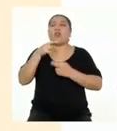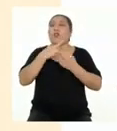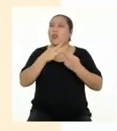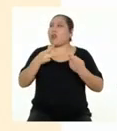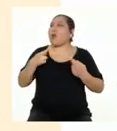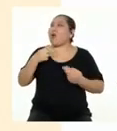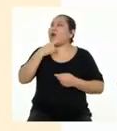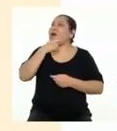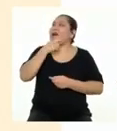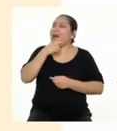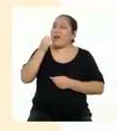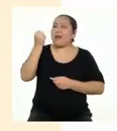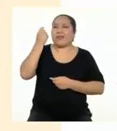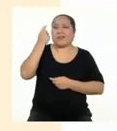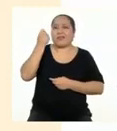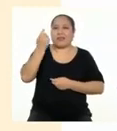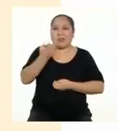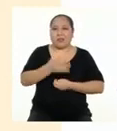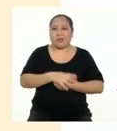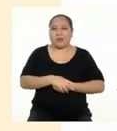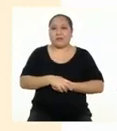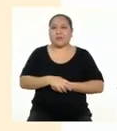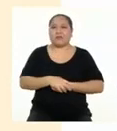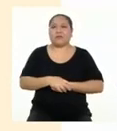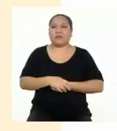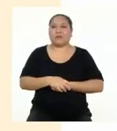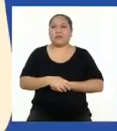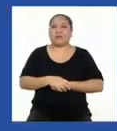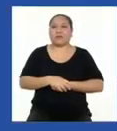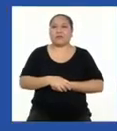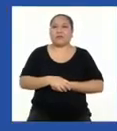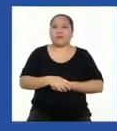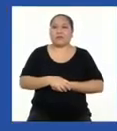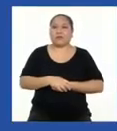Ahora entiendo.